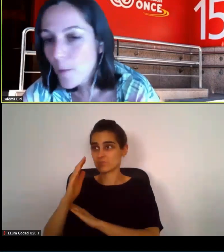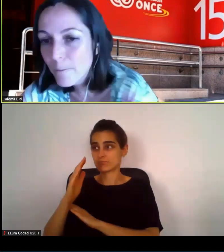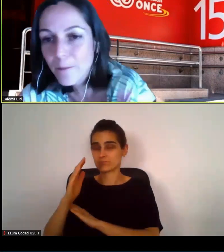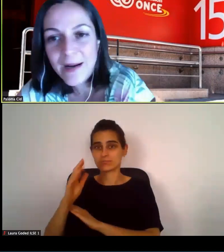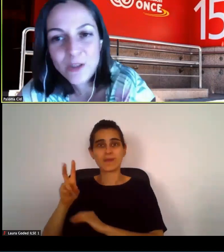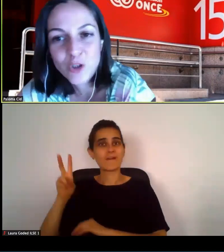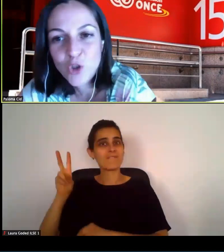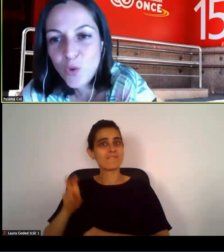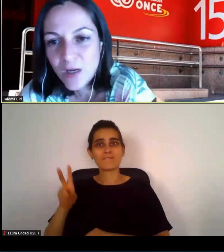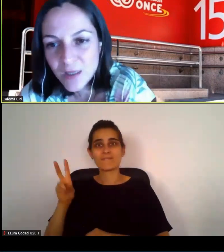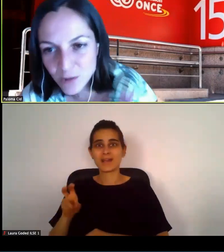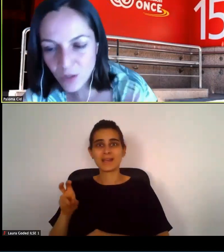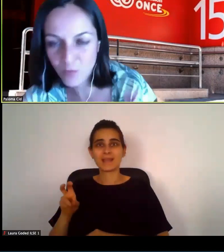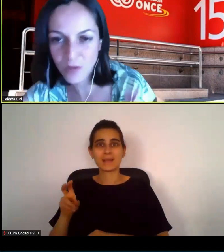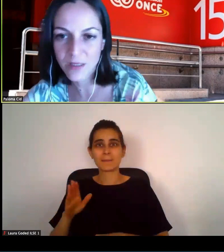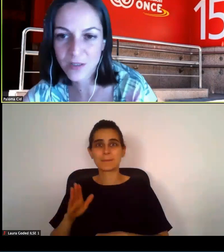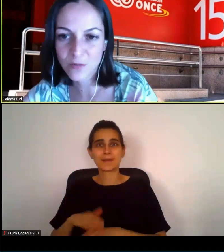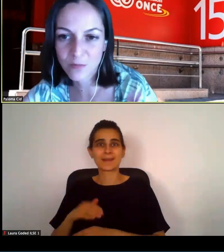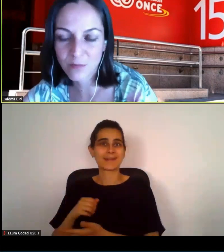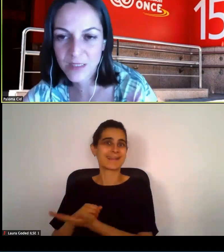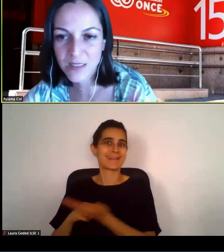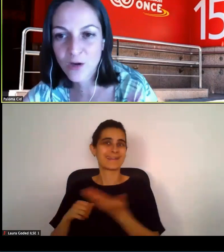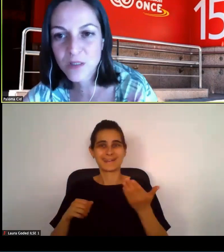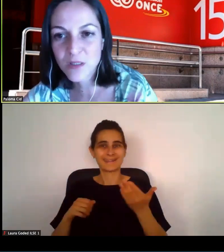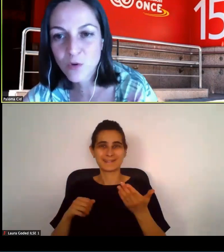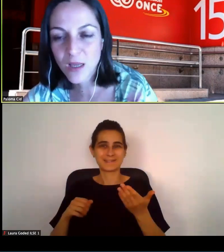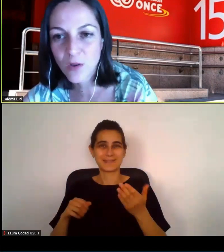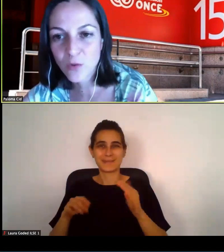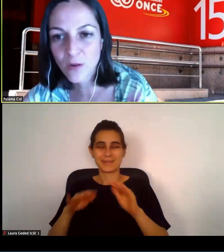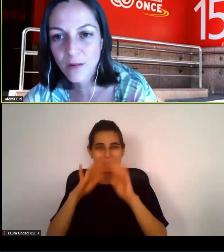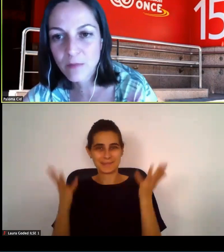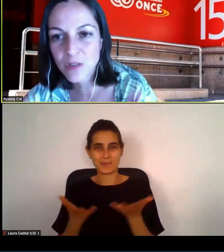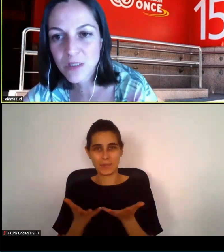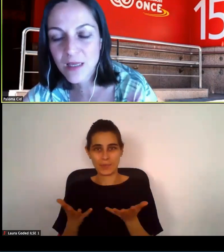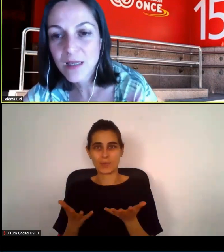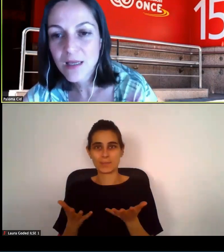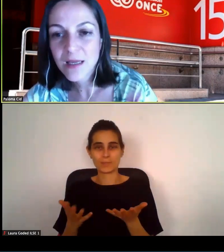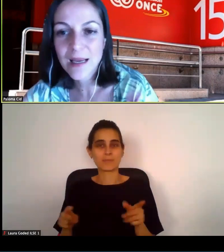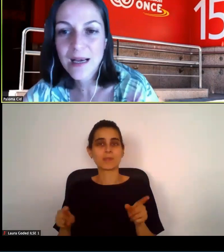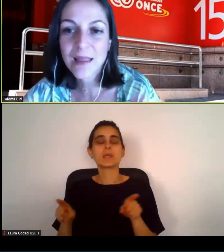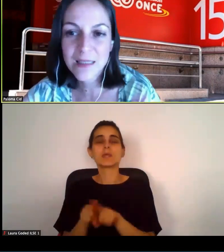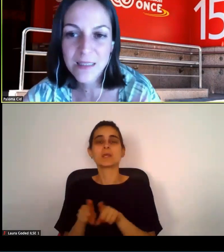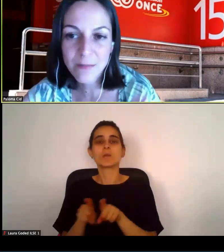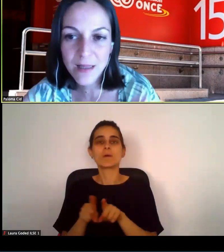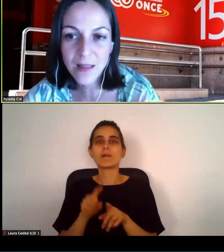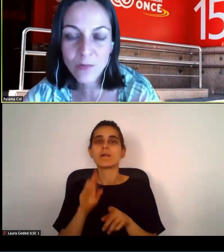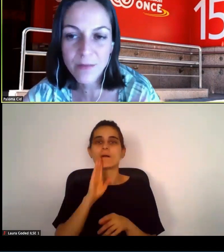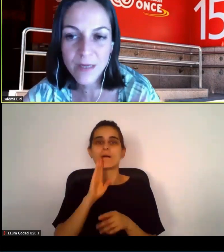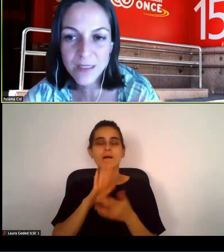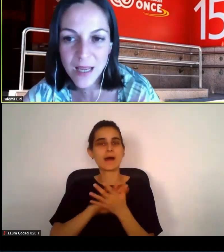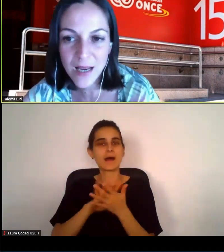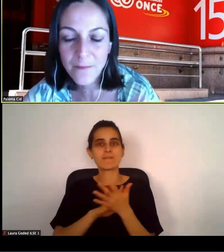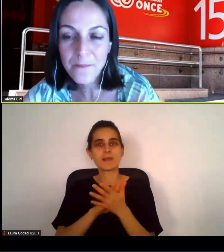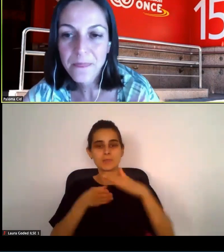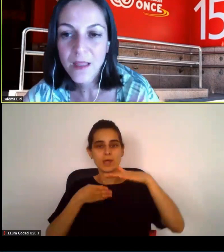válido para todo el resto del universo. Pasa lo mismo que cuando hablábamos de que la accesibilidad universal era